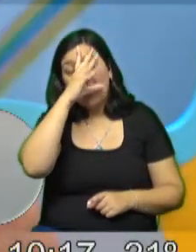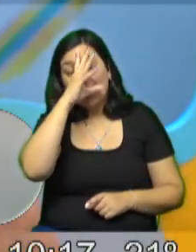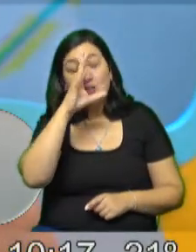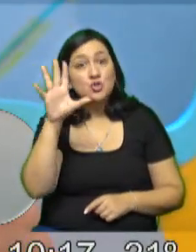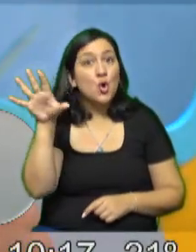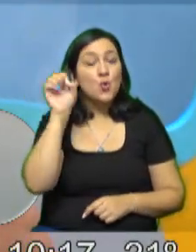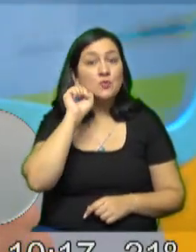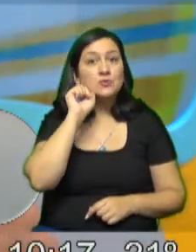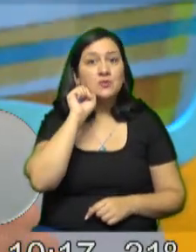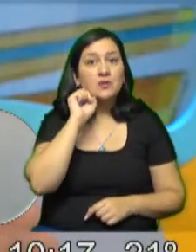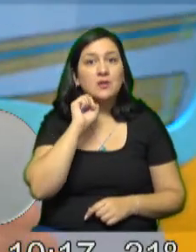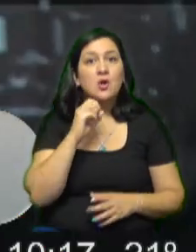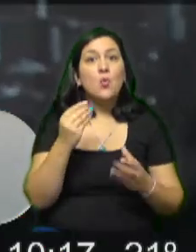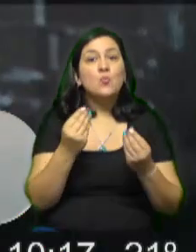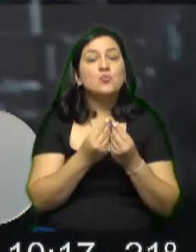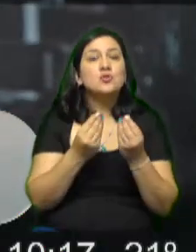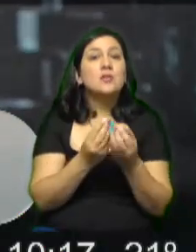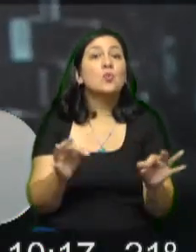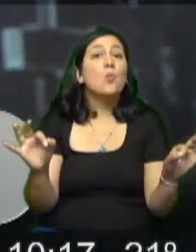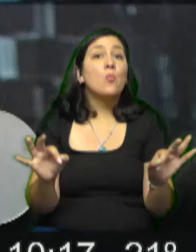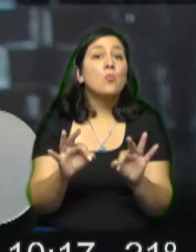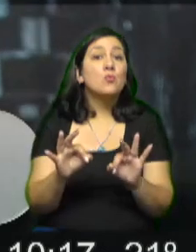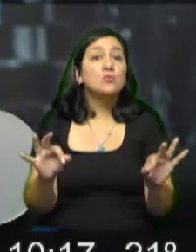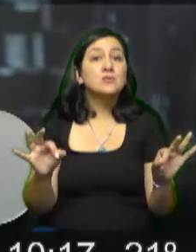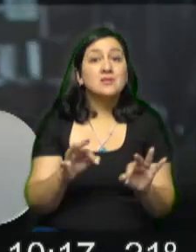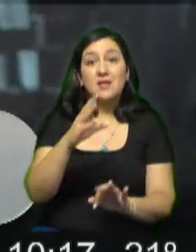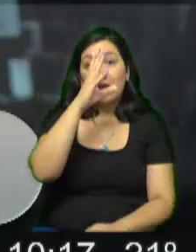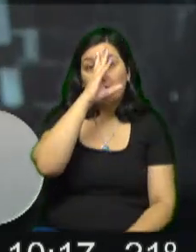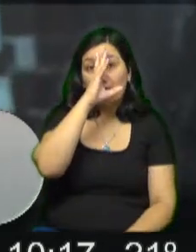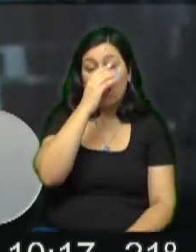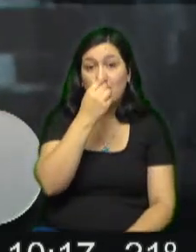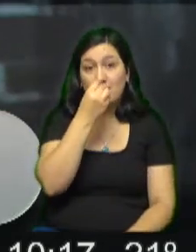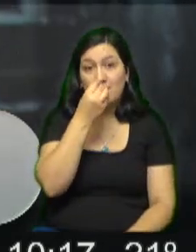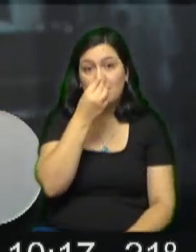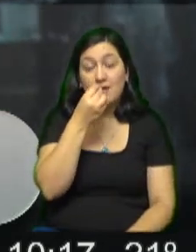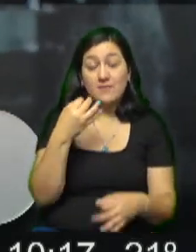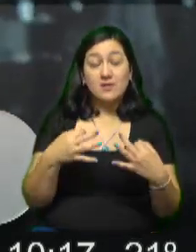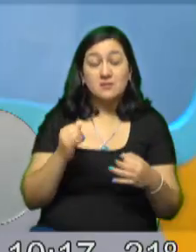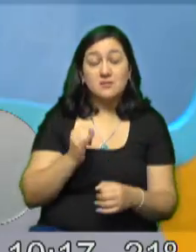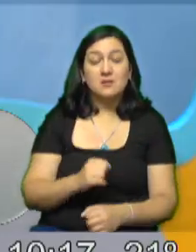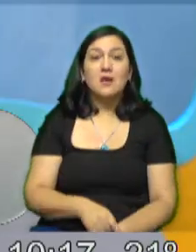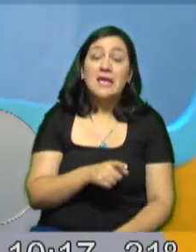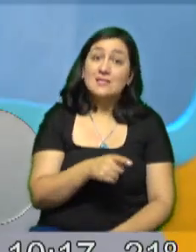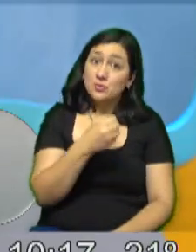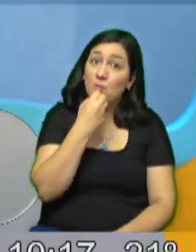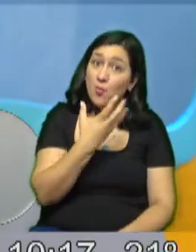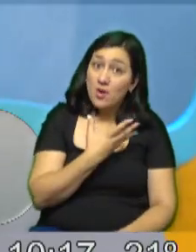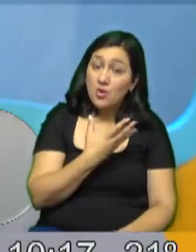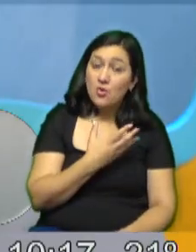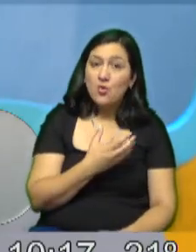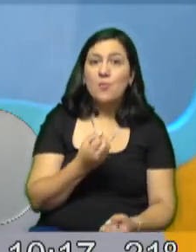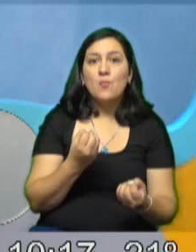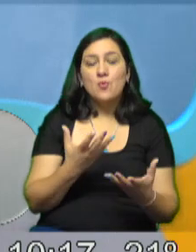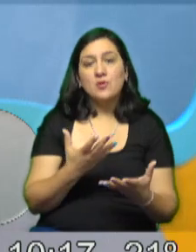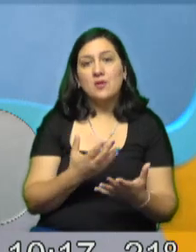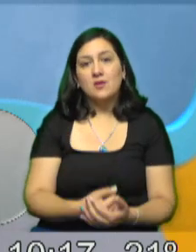escuchar alguna de las y descubrir muchas de las melodías por carnaval. Es cierto, sí. Y eso también está bueno, ¿no? Buenísimo. A pesar de que